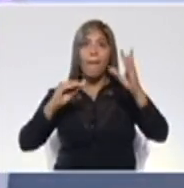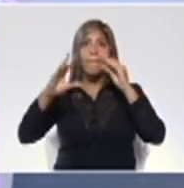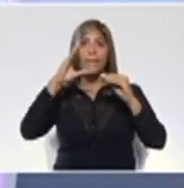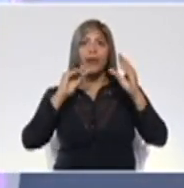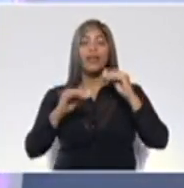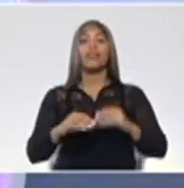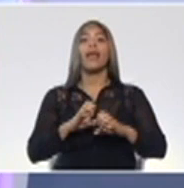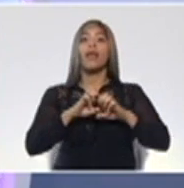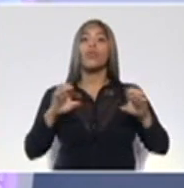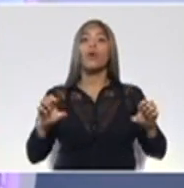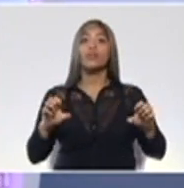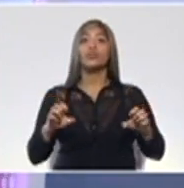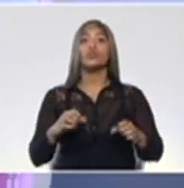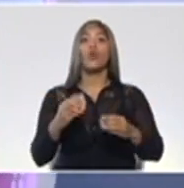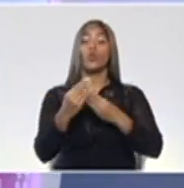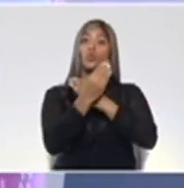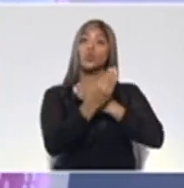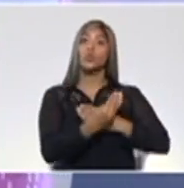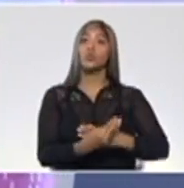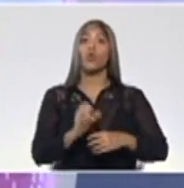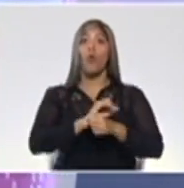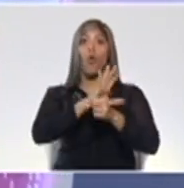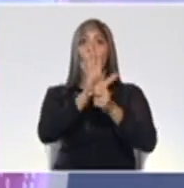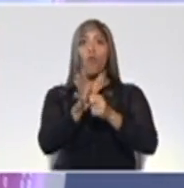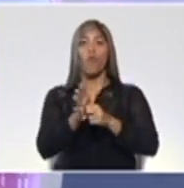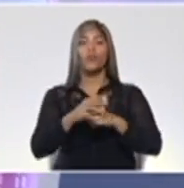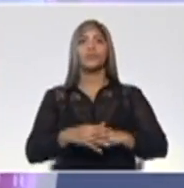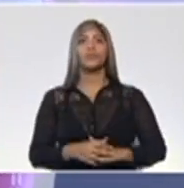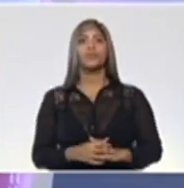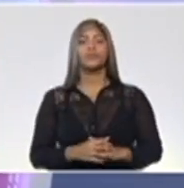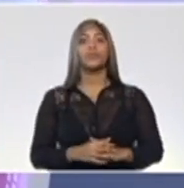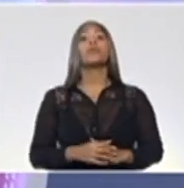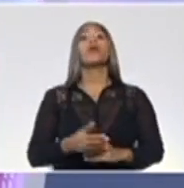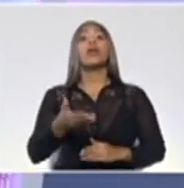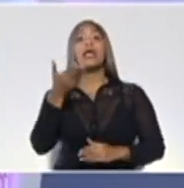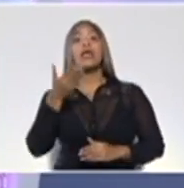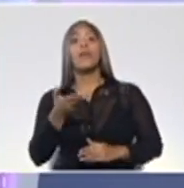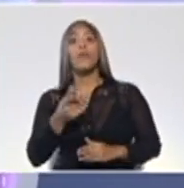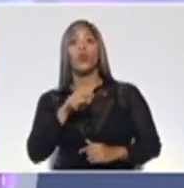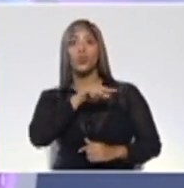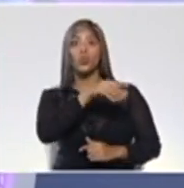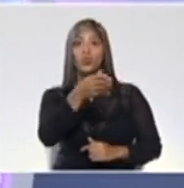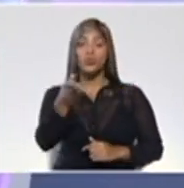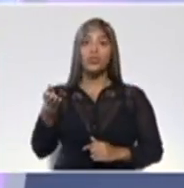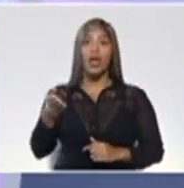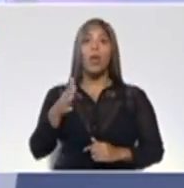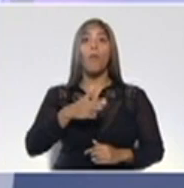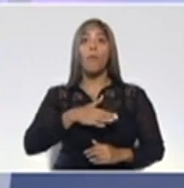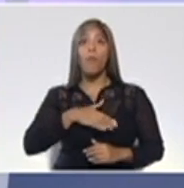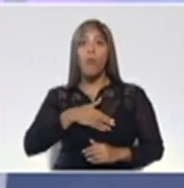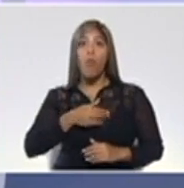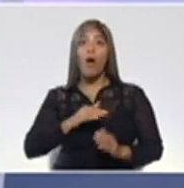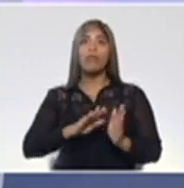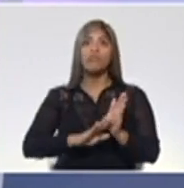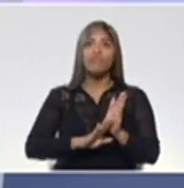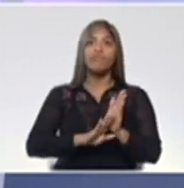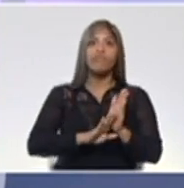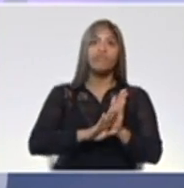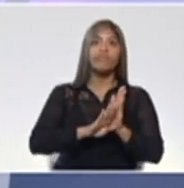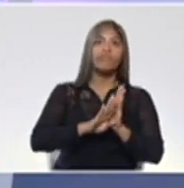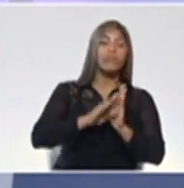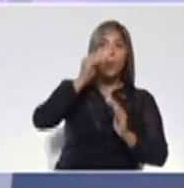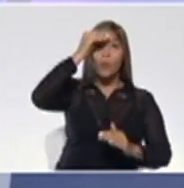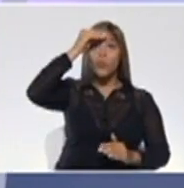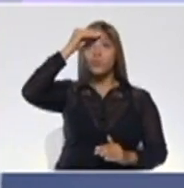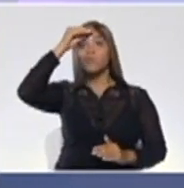del COVID-19 y de sus nuevas variantes. Por eso es muy importante que ustedes, para que puedan avanzar en este proceso